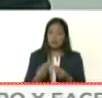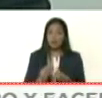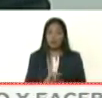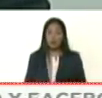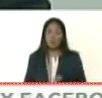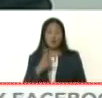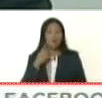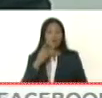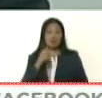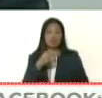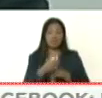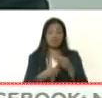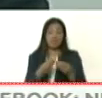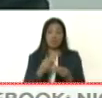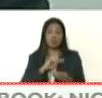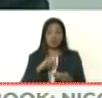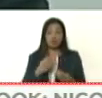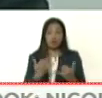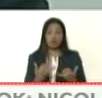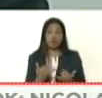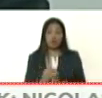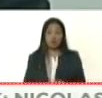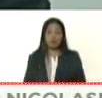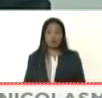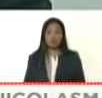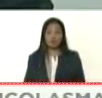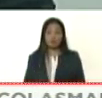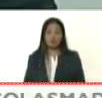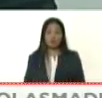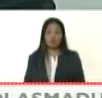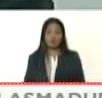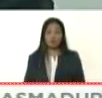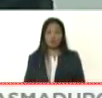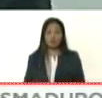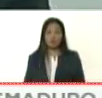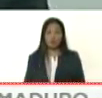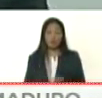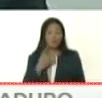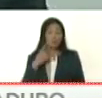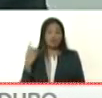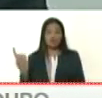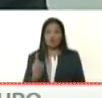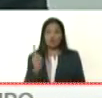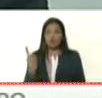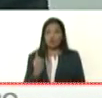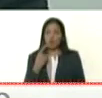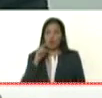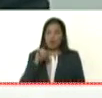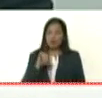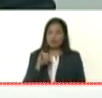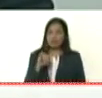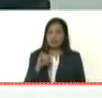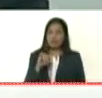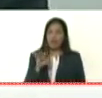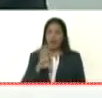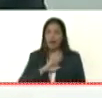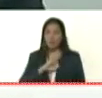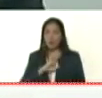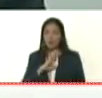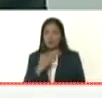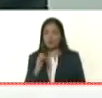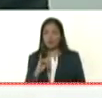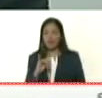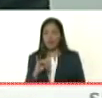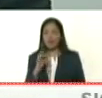que realmente está ocurriendo en este momento es que queda claro que no es solo las acciones terroristas contra Venezuela, no es solo